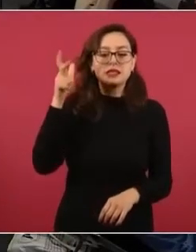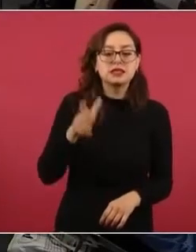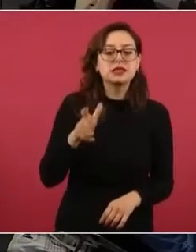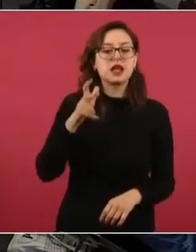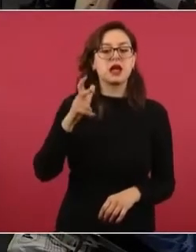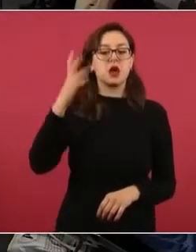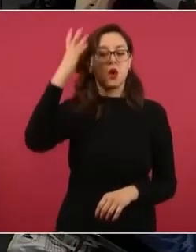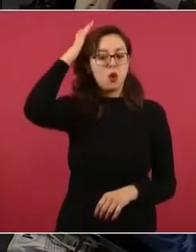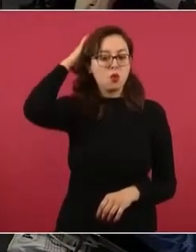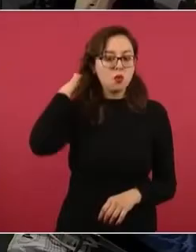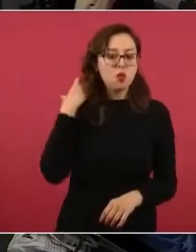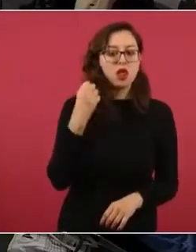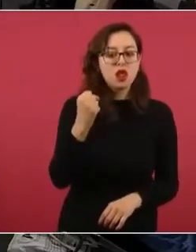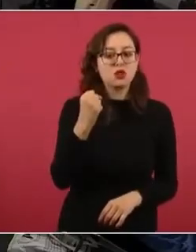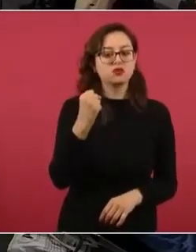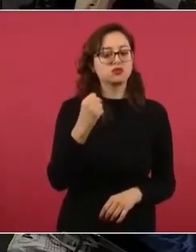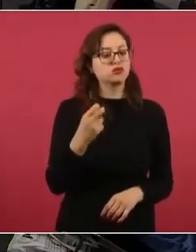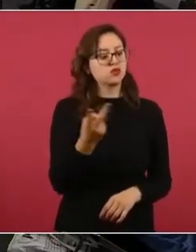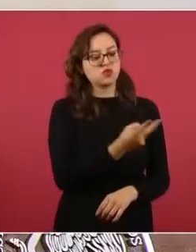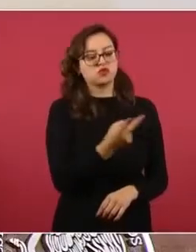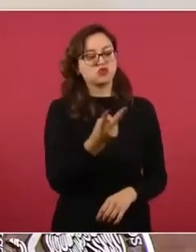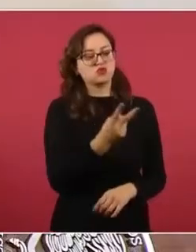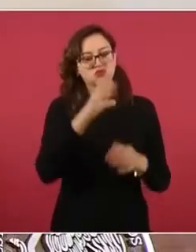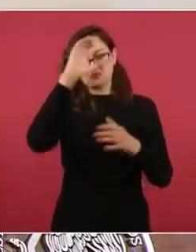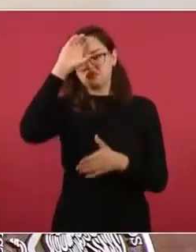En la época de la Reforma, sin duda,